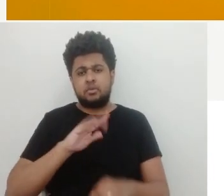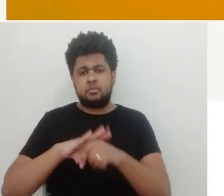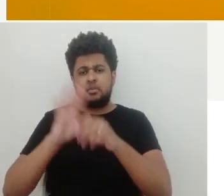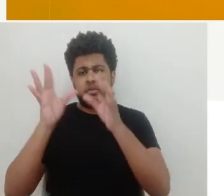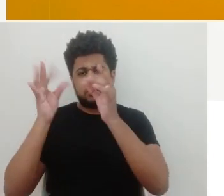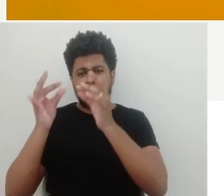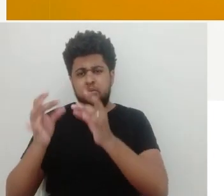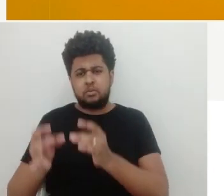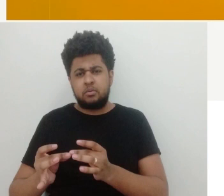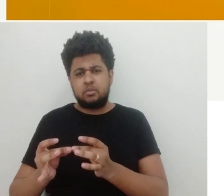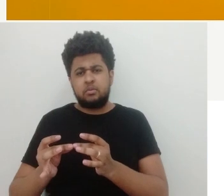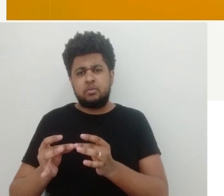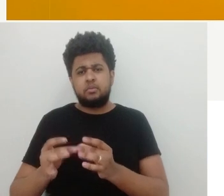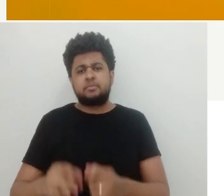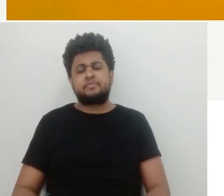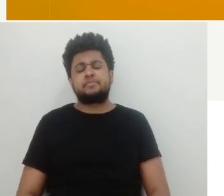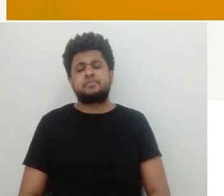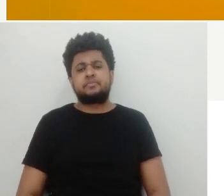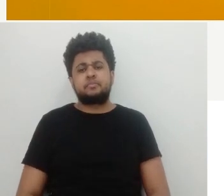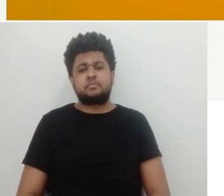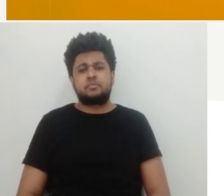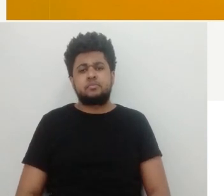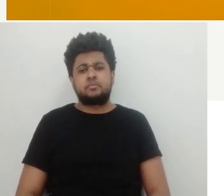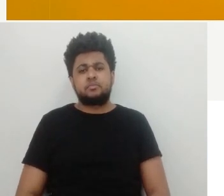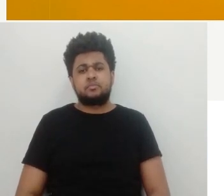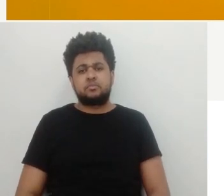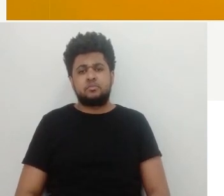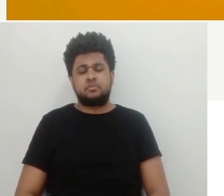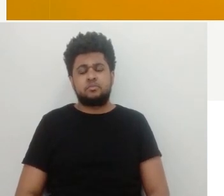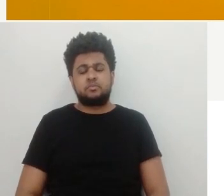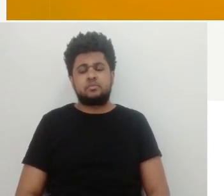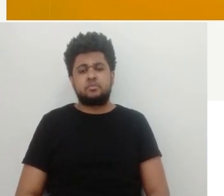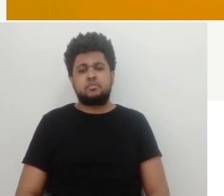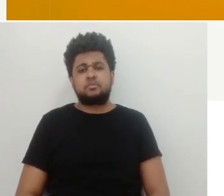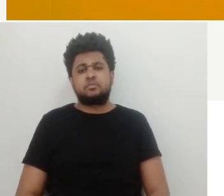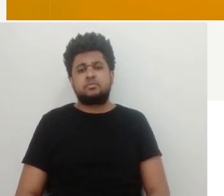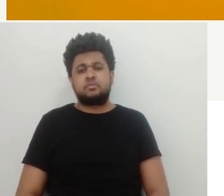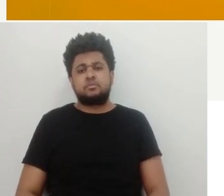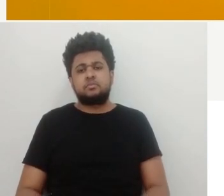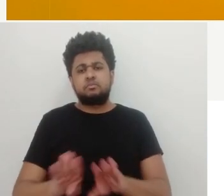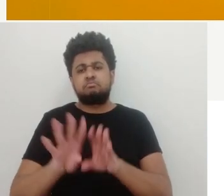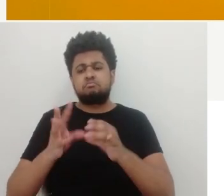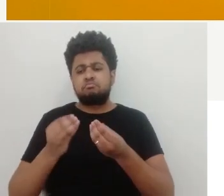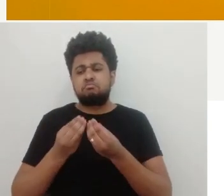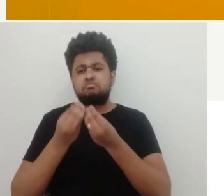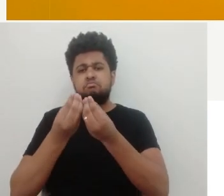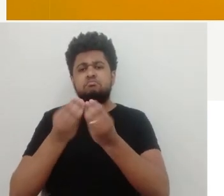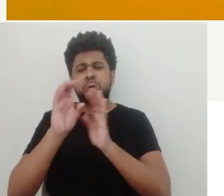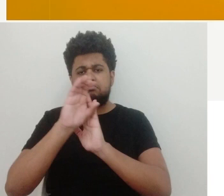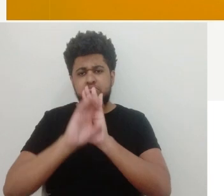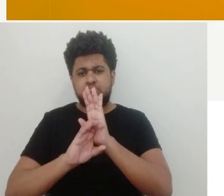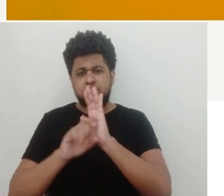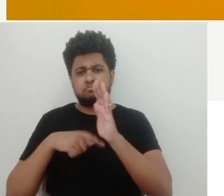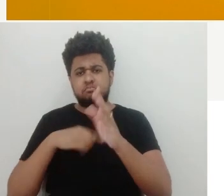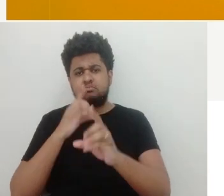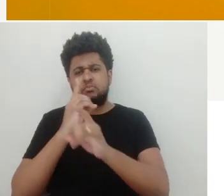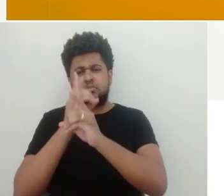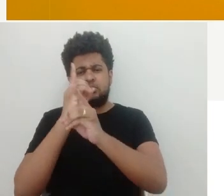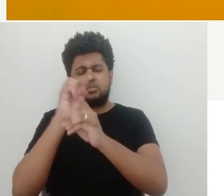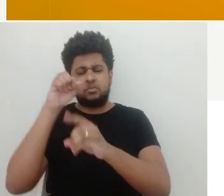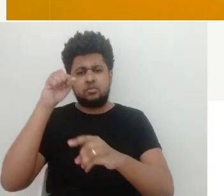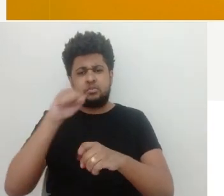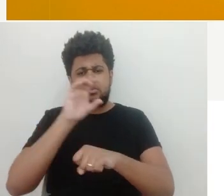La oferta curricular que encontré en dicho programa fue una revelación en 2 sentidos. Por un lado, me abrió las puertas